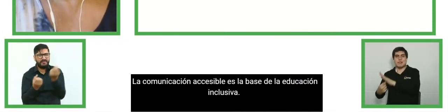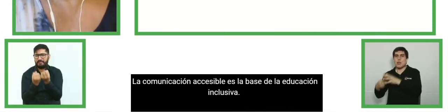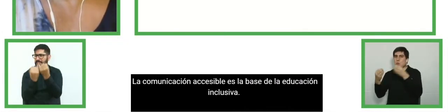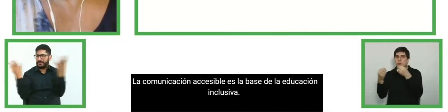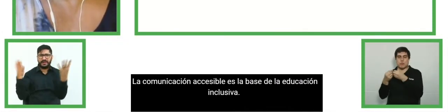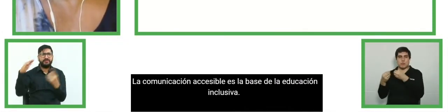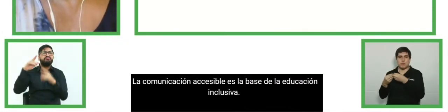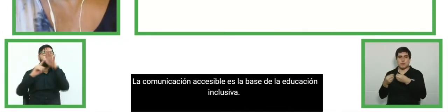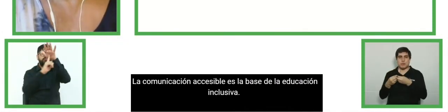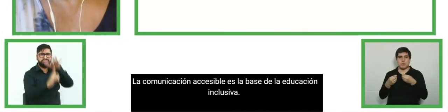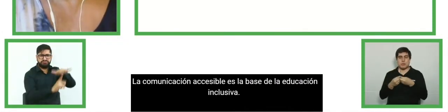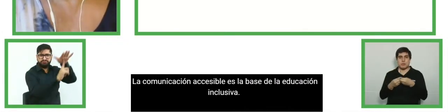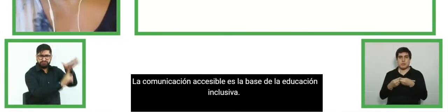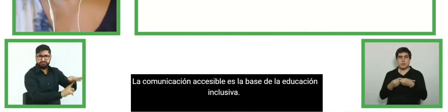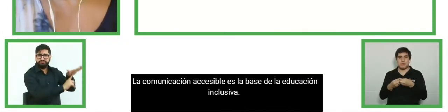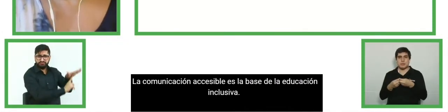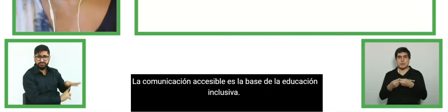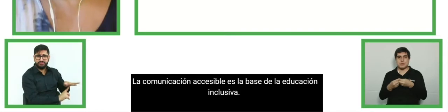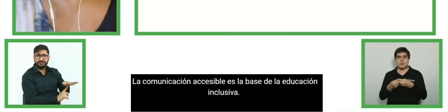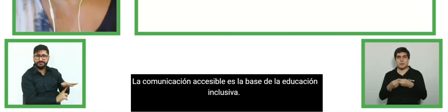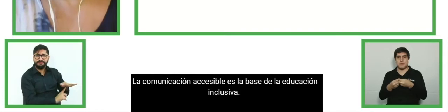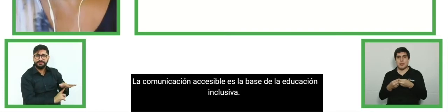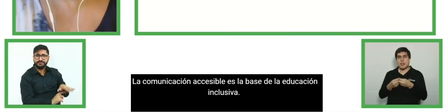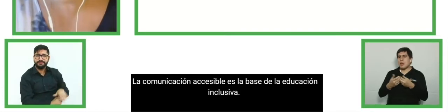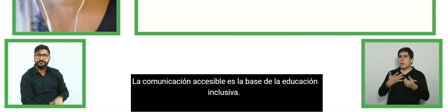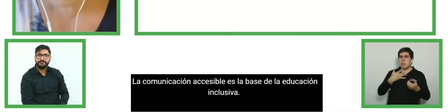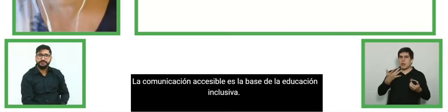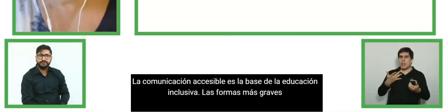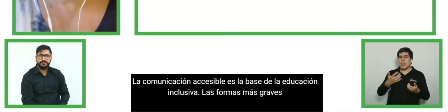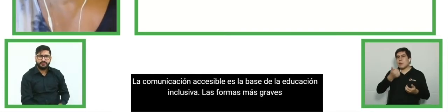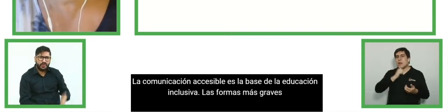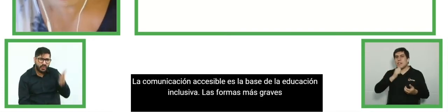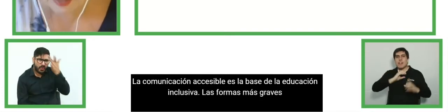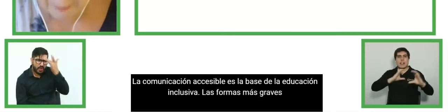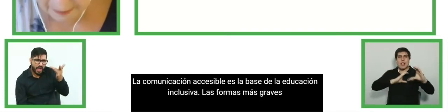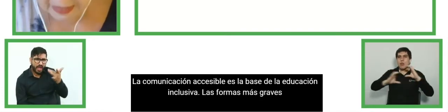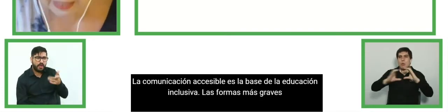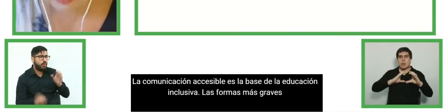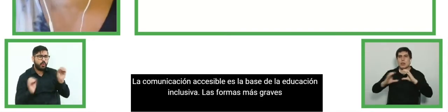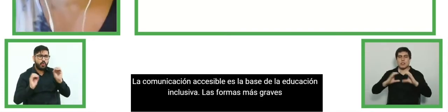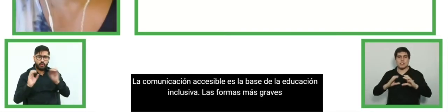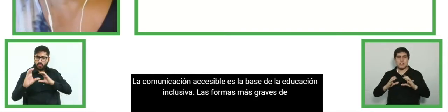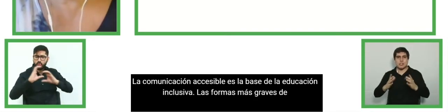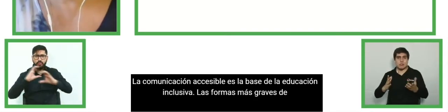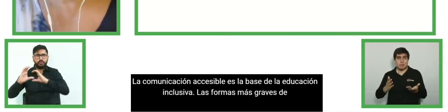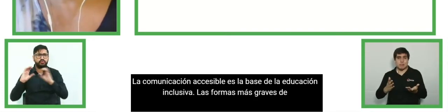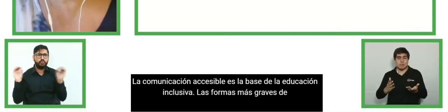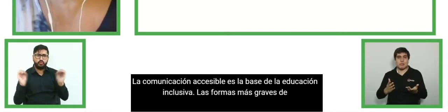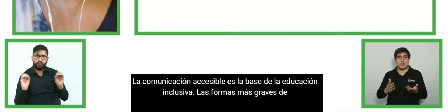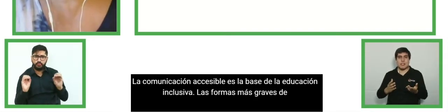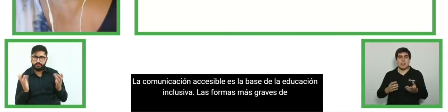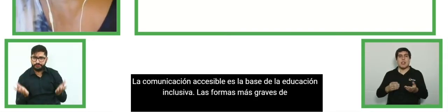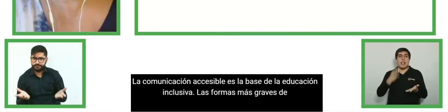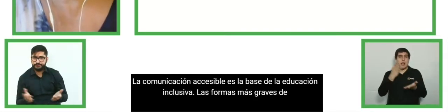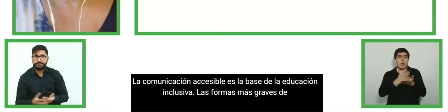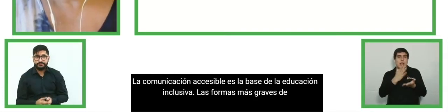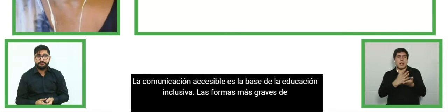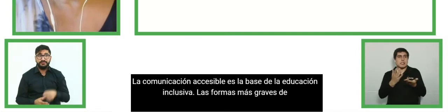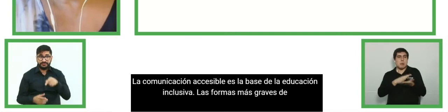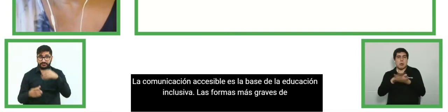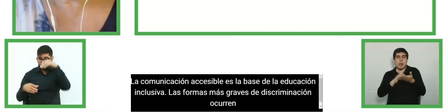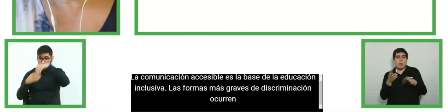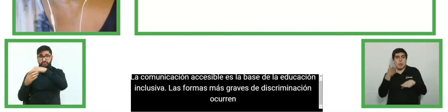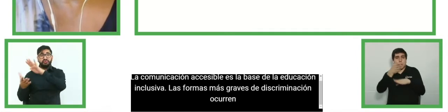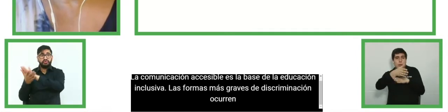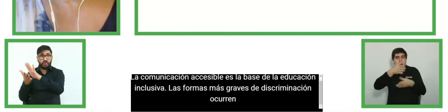ocurren en el proceso de comunicación a cada segundo, siempre que una clase presencial o a